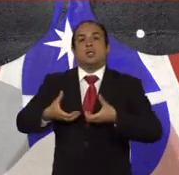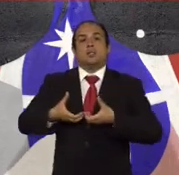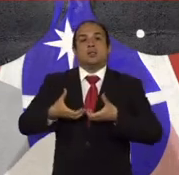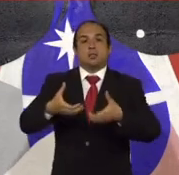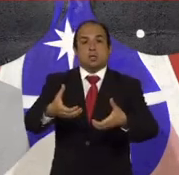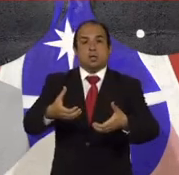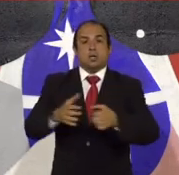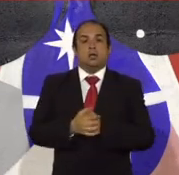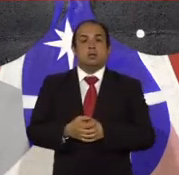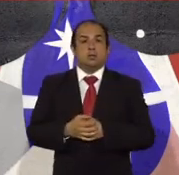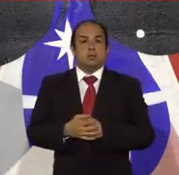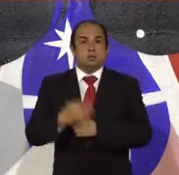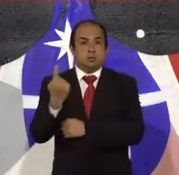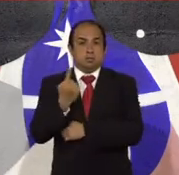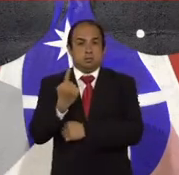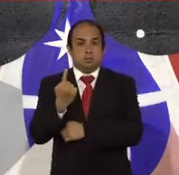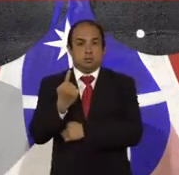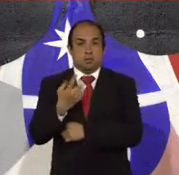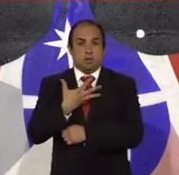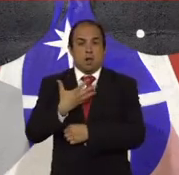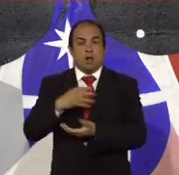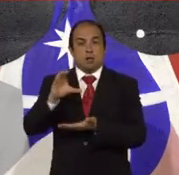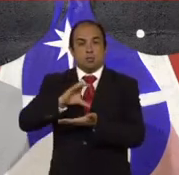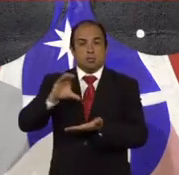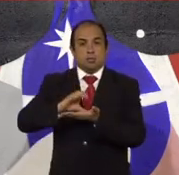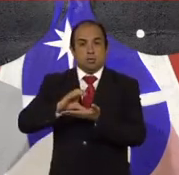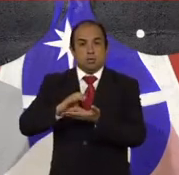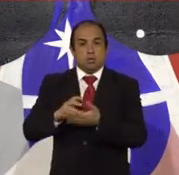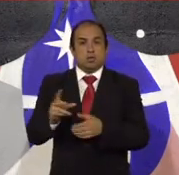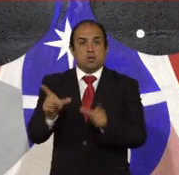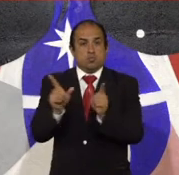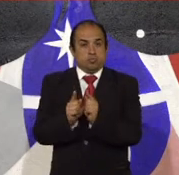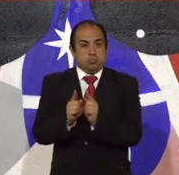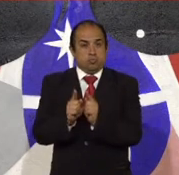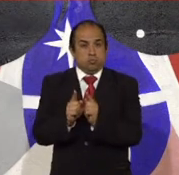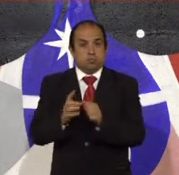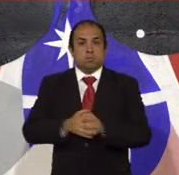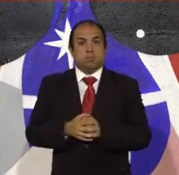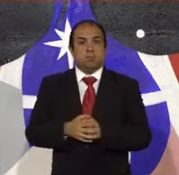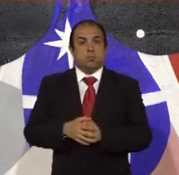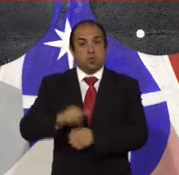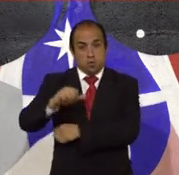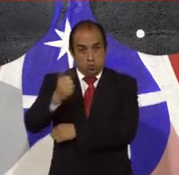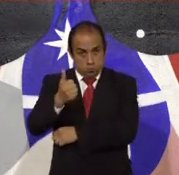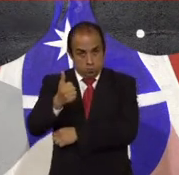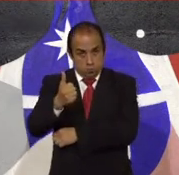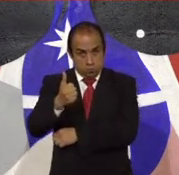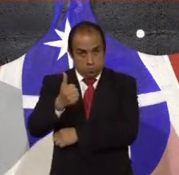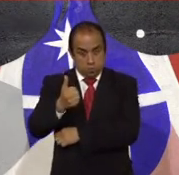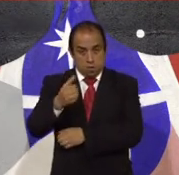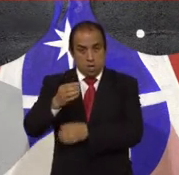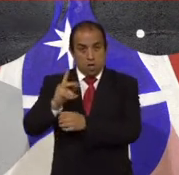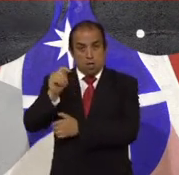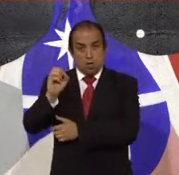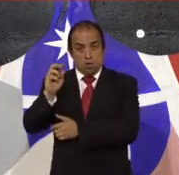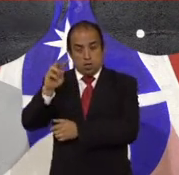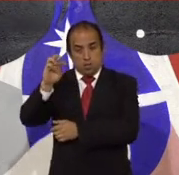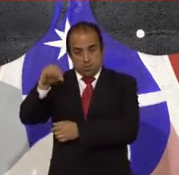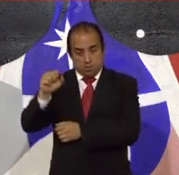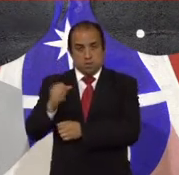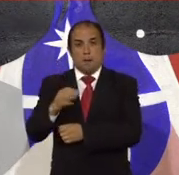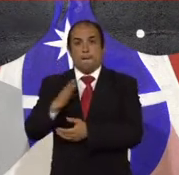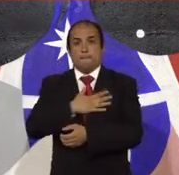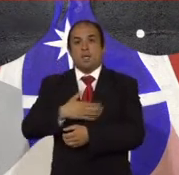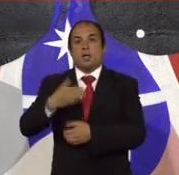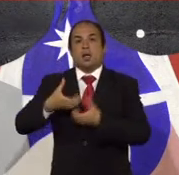que corresponden a la colonia. Entonces, recapitulando, son 11 tótems de mi calle, cada uno